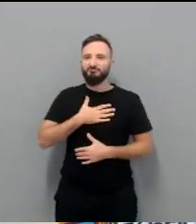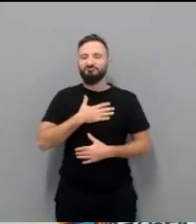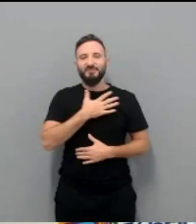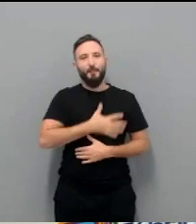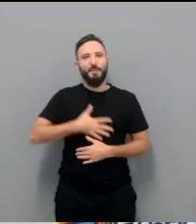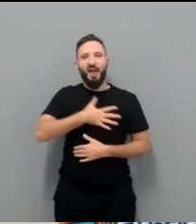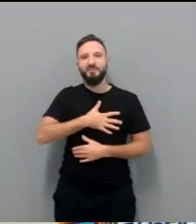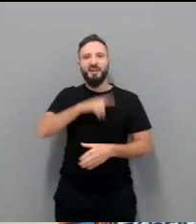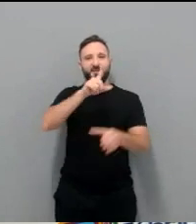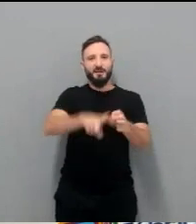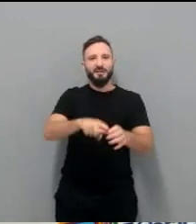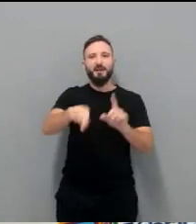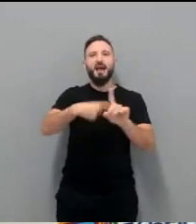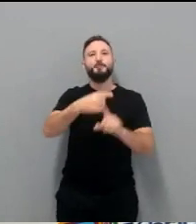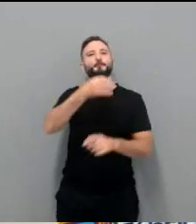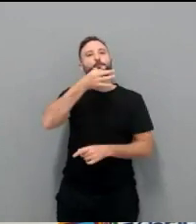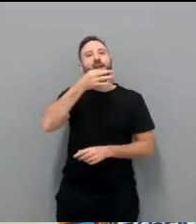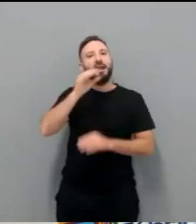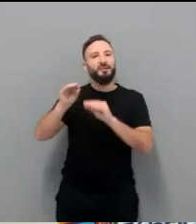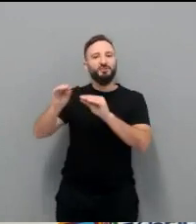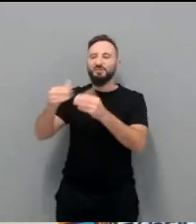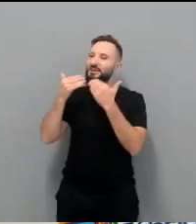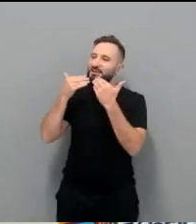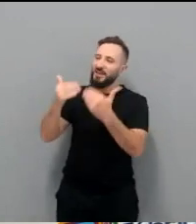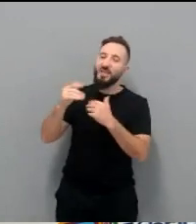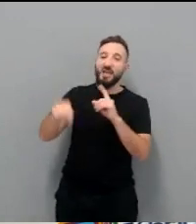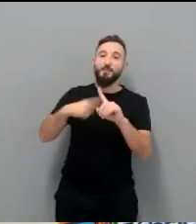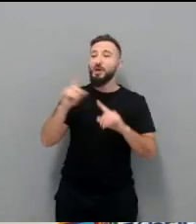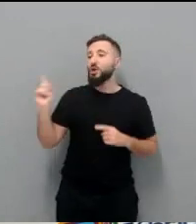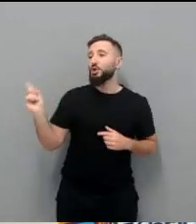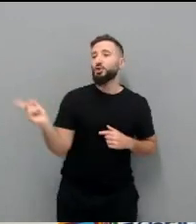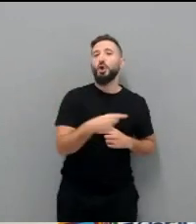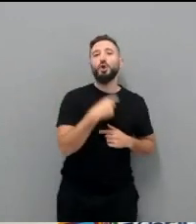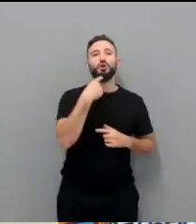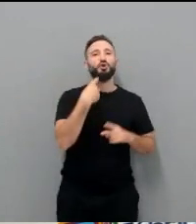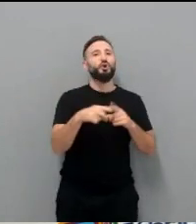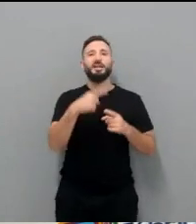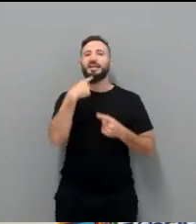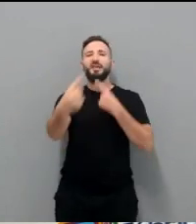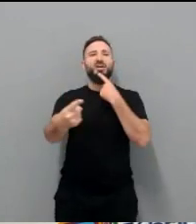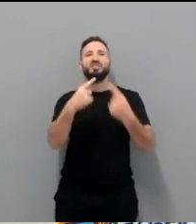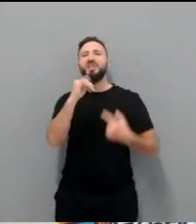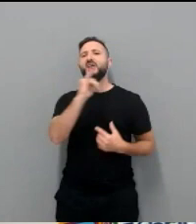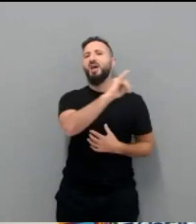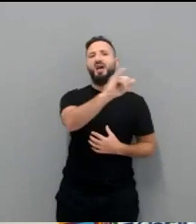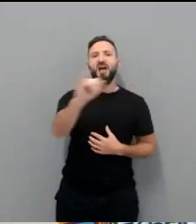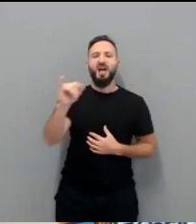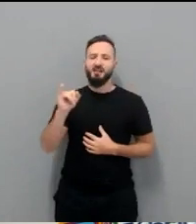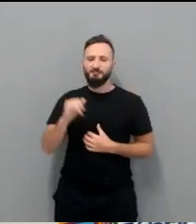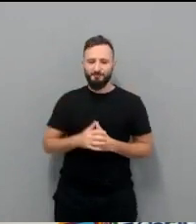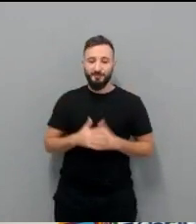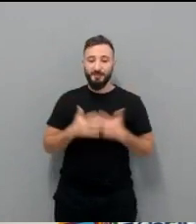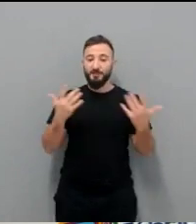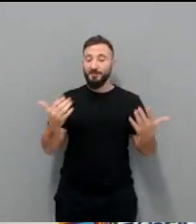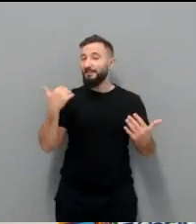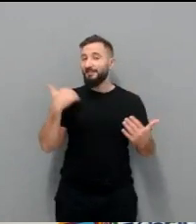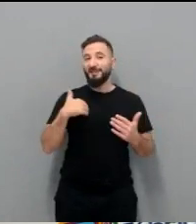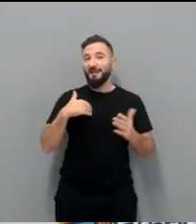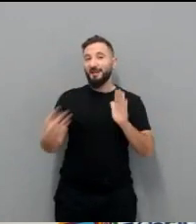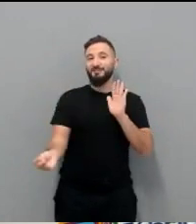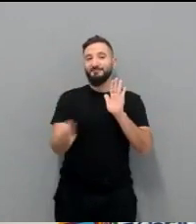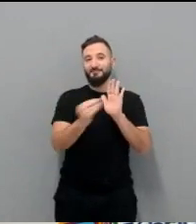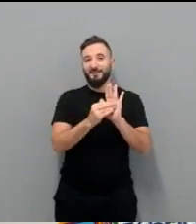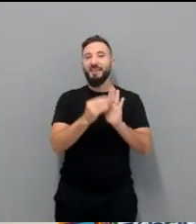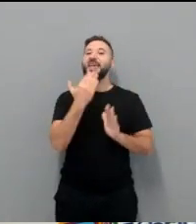aquí, de tus palabras, y por supuesto todos tenemos algo que decir, así que con ello nos quedamos desde edades